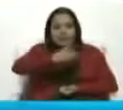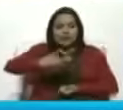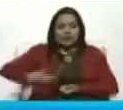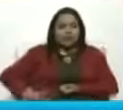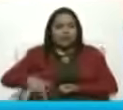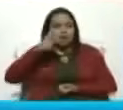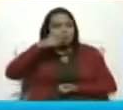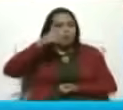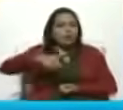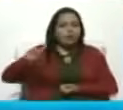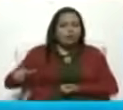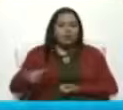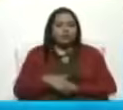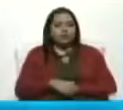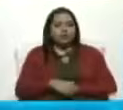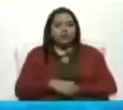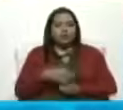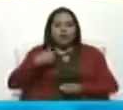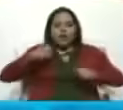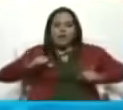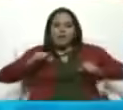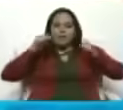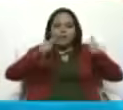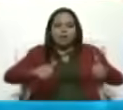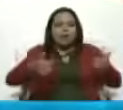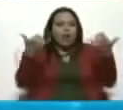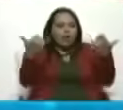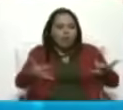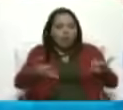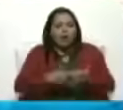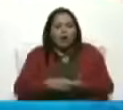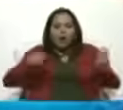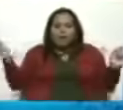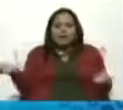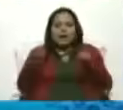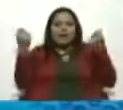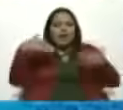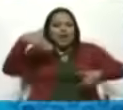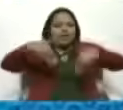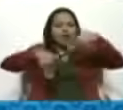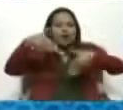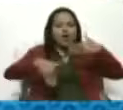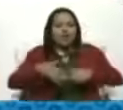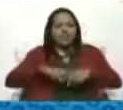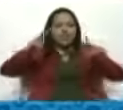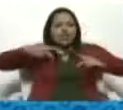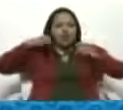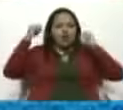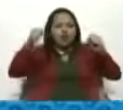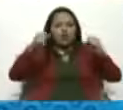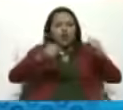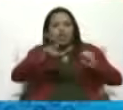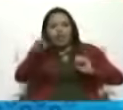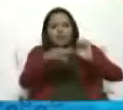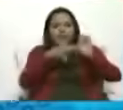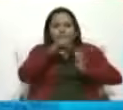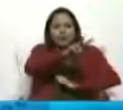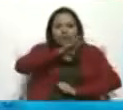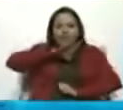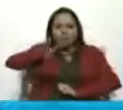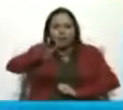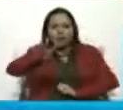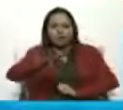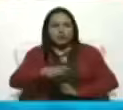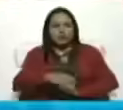presidente pueblo, arranco en este momento la campaña electoral victoriosa 2024.